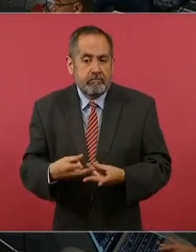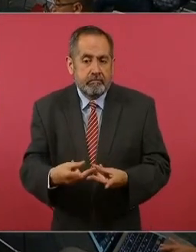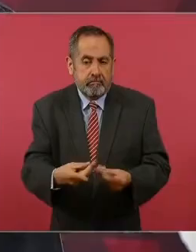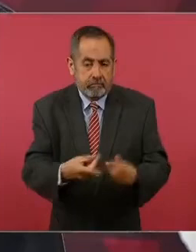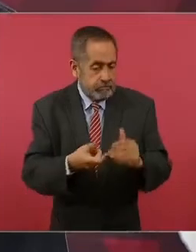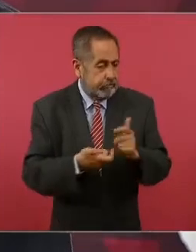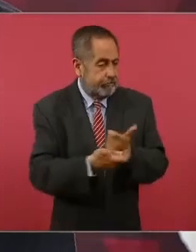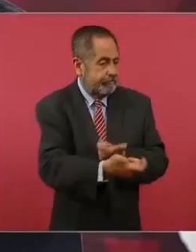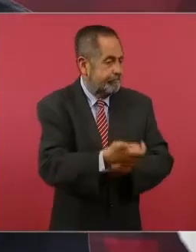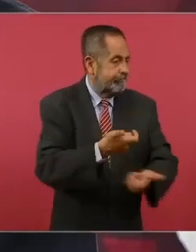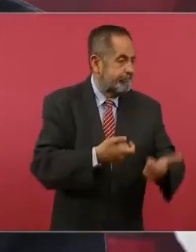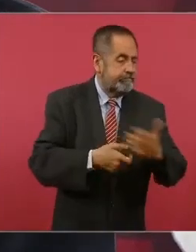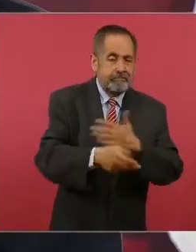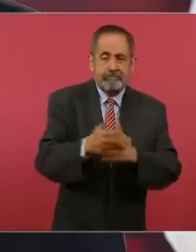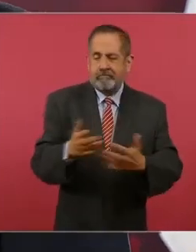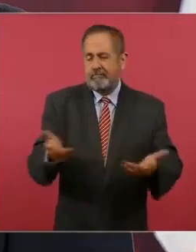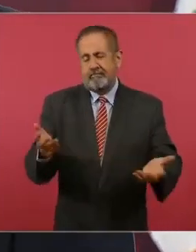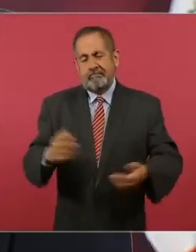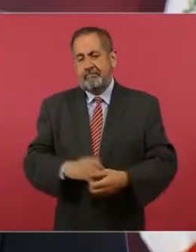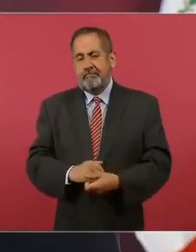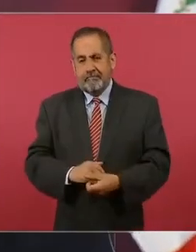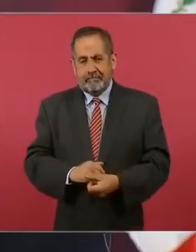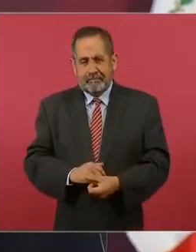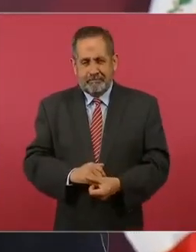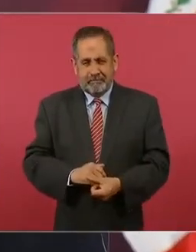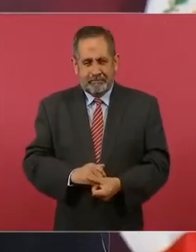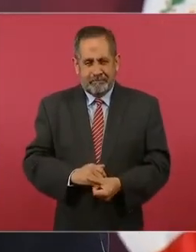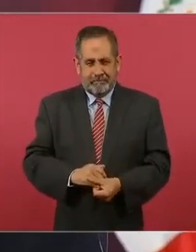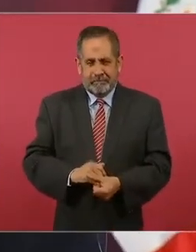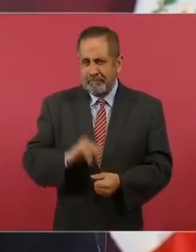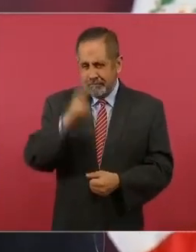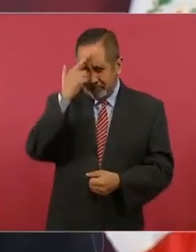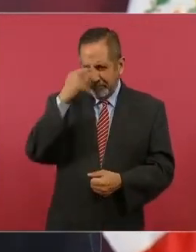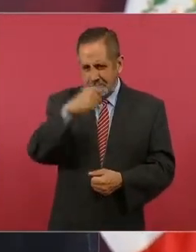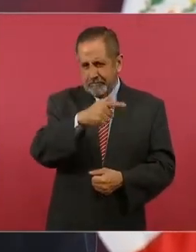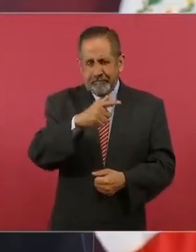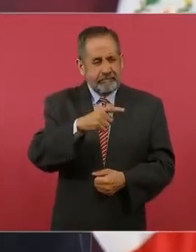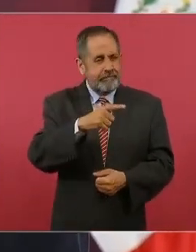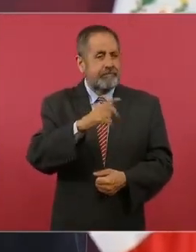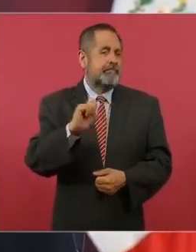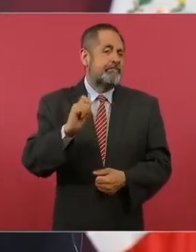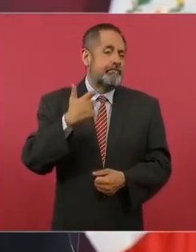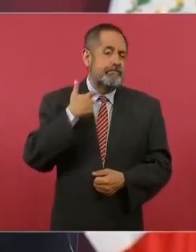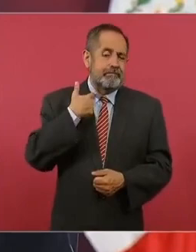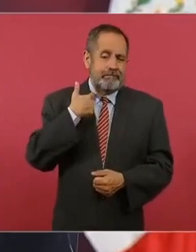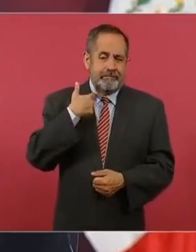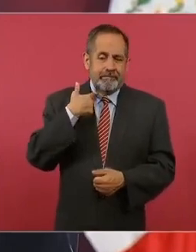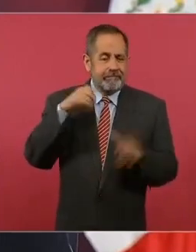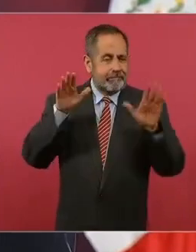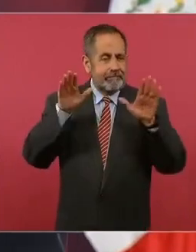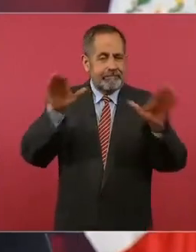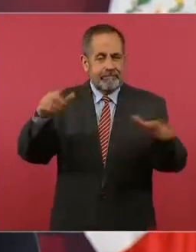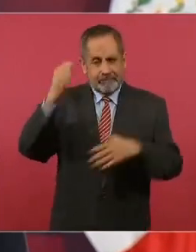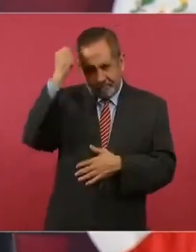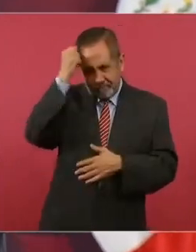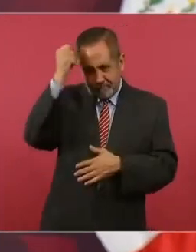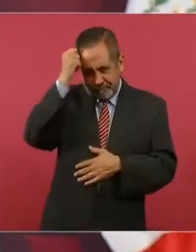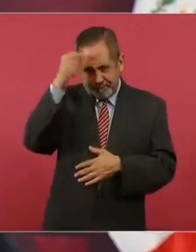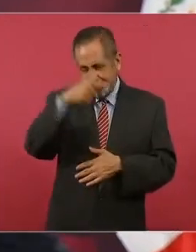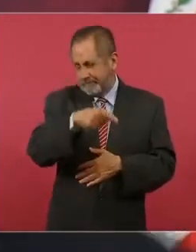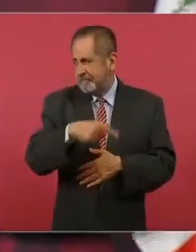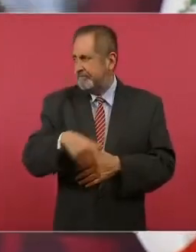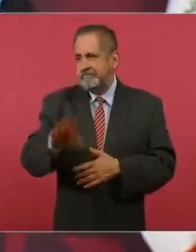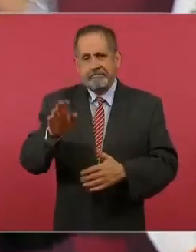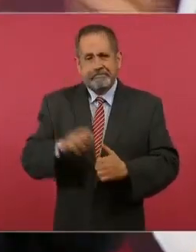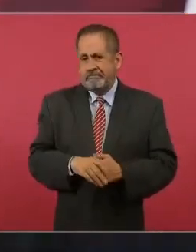Cuando estaban construyendo el fallido aeropuerto del lago de Texcoco,